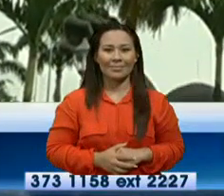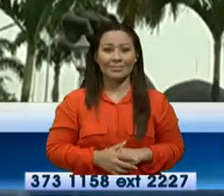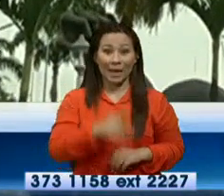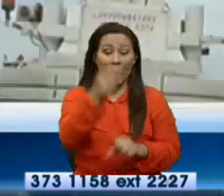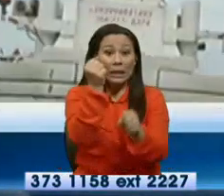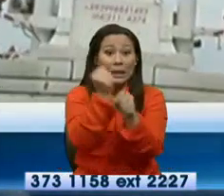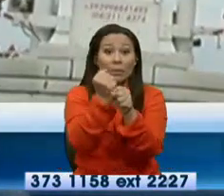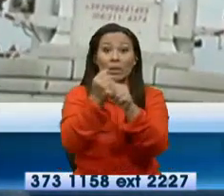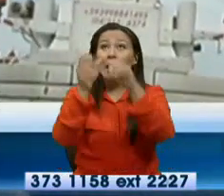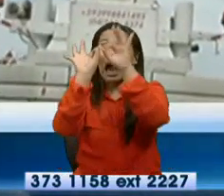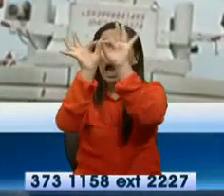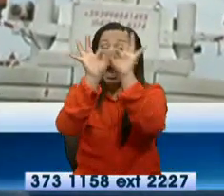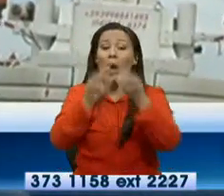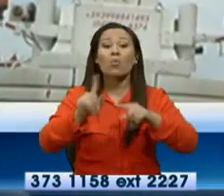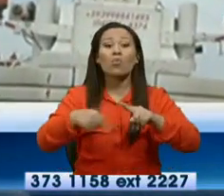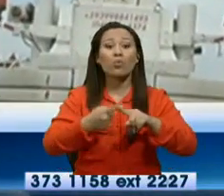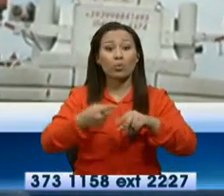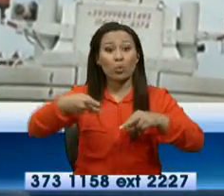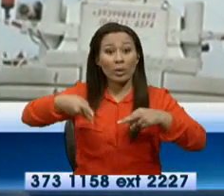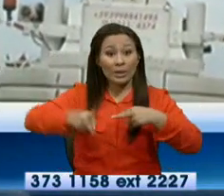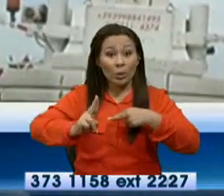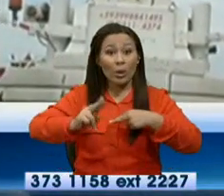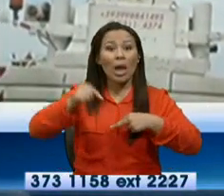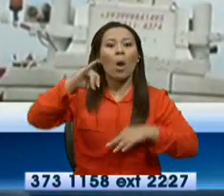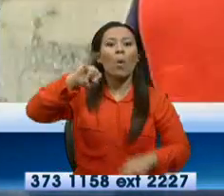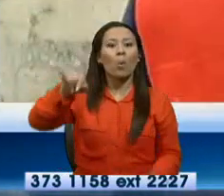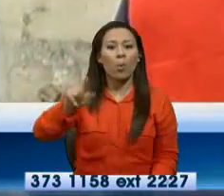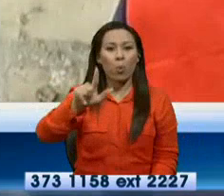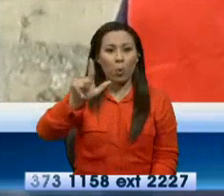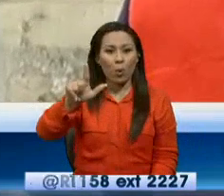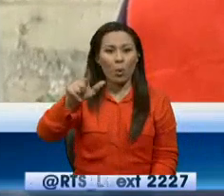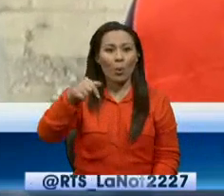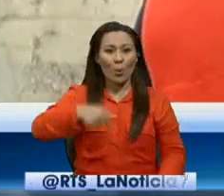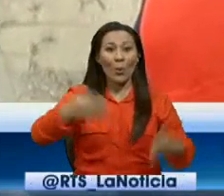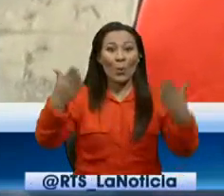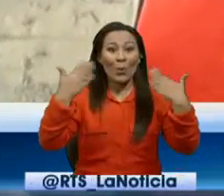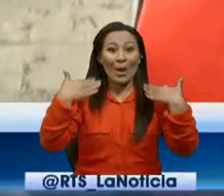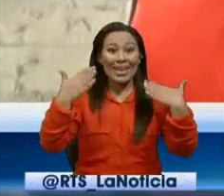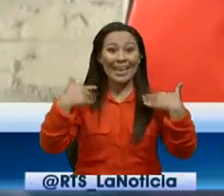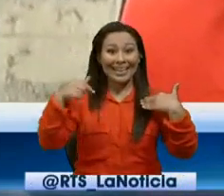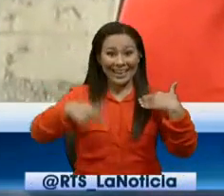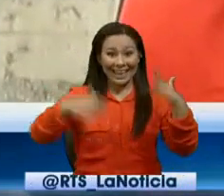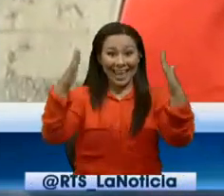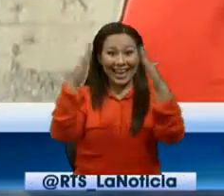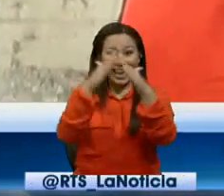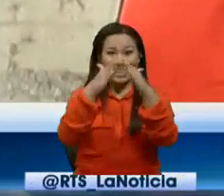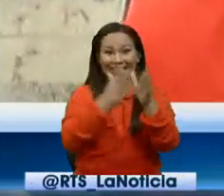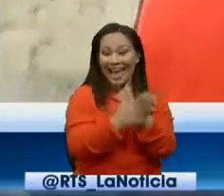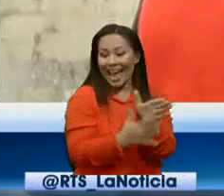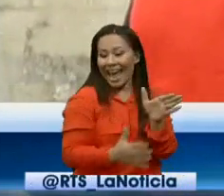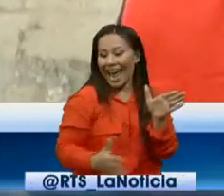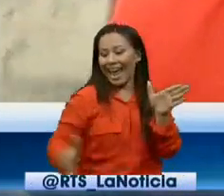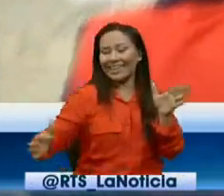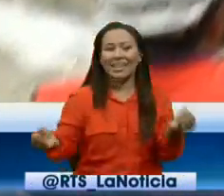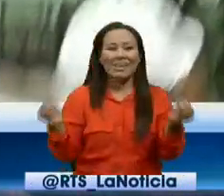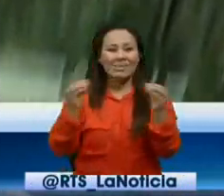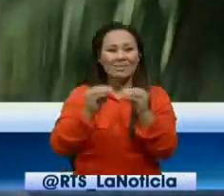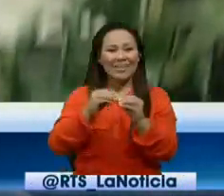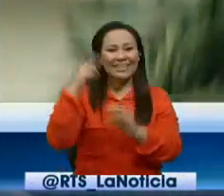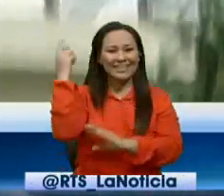El monumento estará inaugurado para este mes de julio, en donde Guayaquil, nuestra casa grande, ya tiene un motivo más para celebrar.